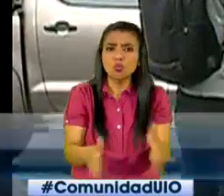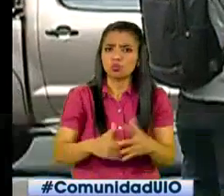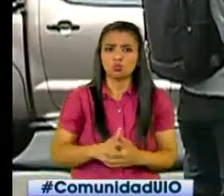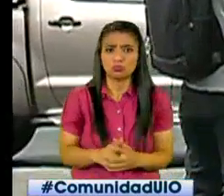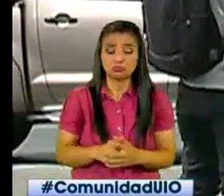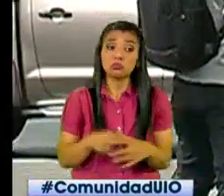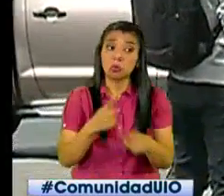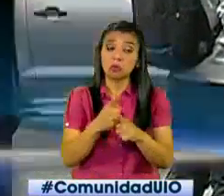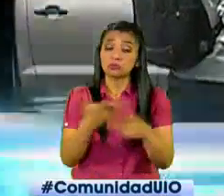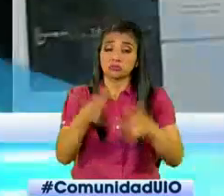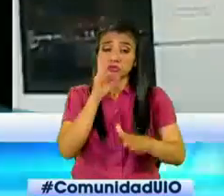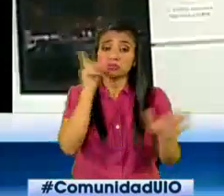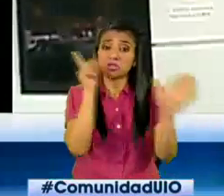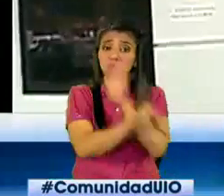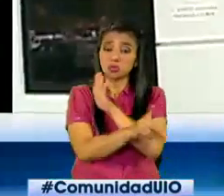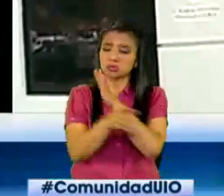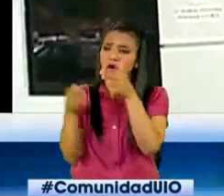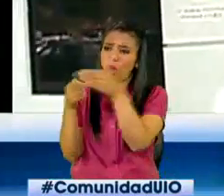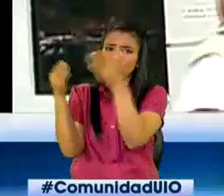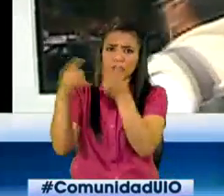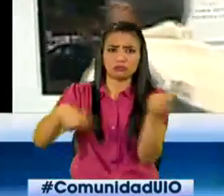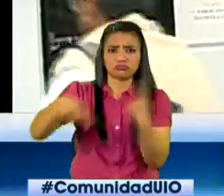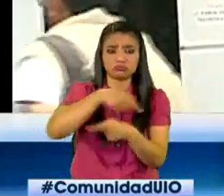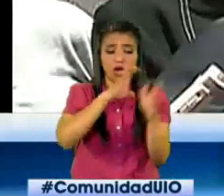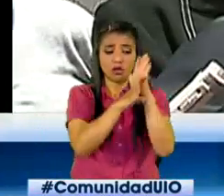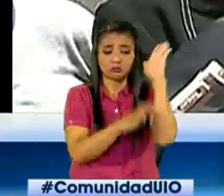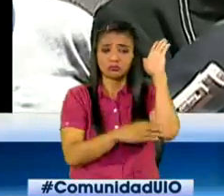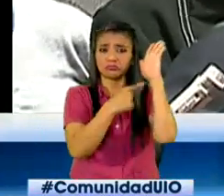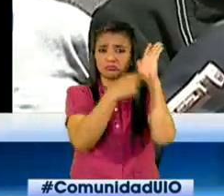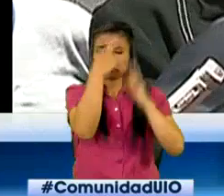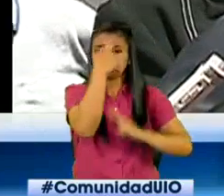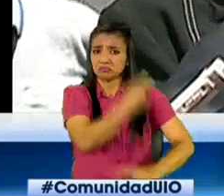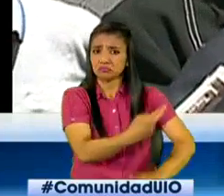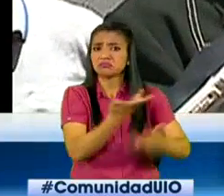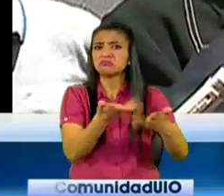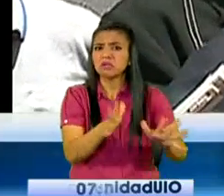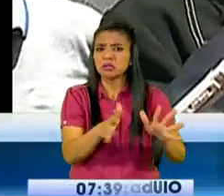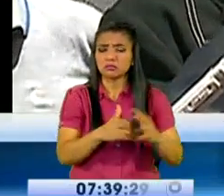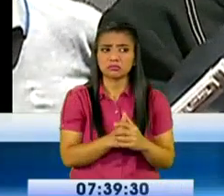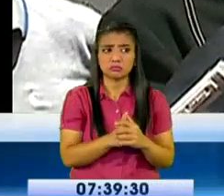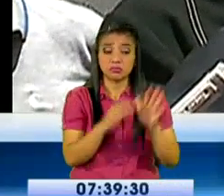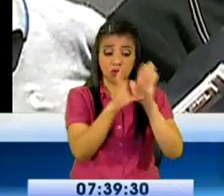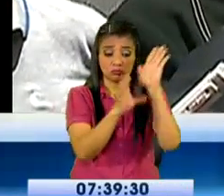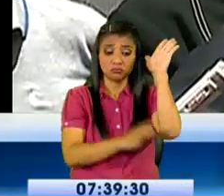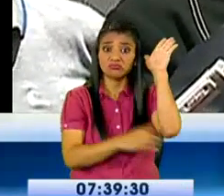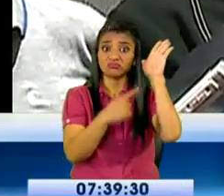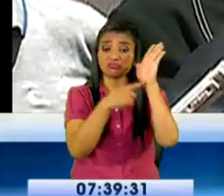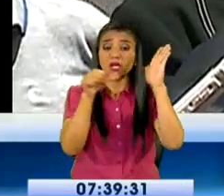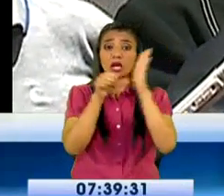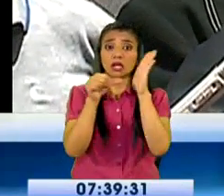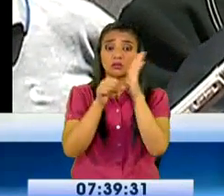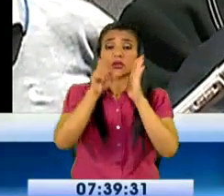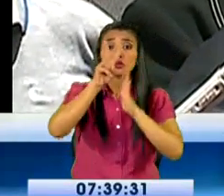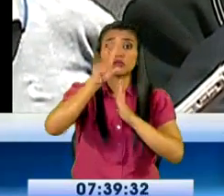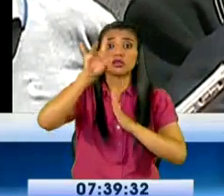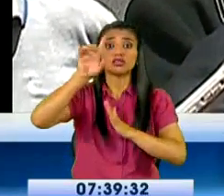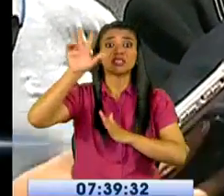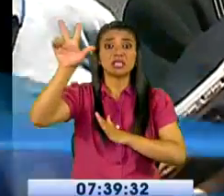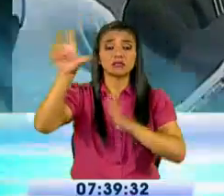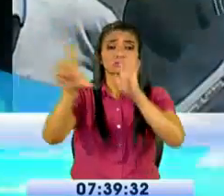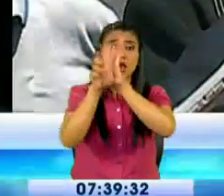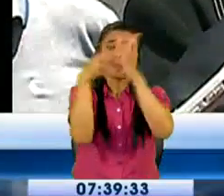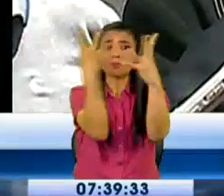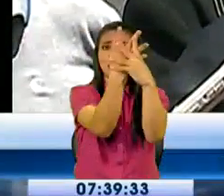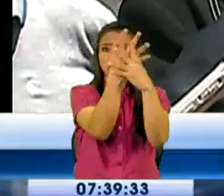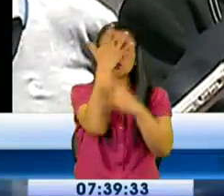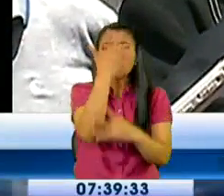lo que se alista una demanda de inconstitucionalidad. La inconstitucionalidad del artículo 283 del Código Penal.